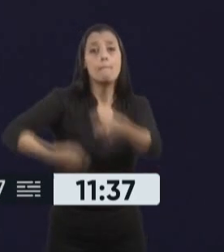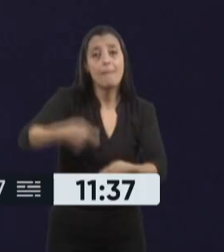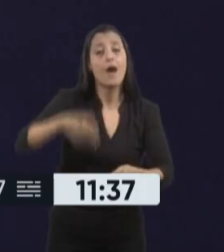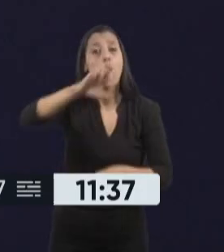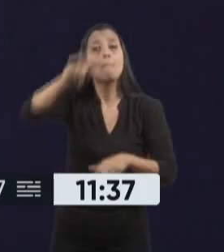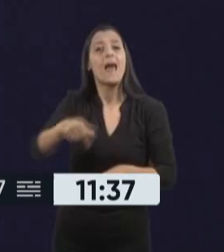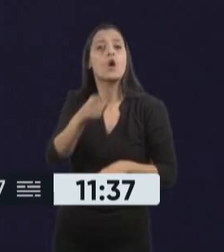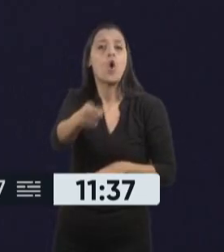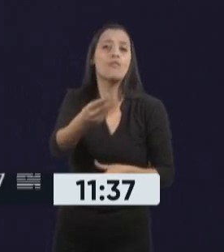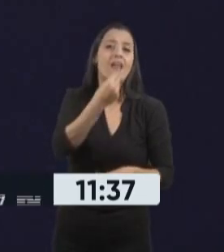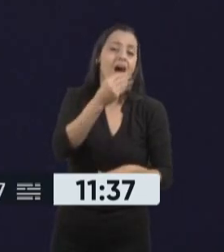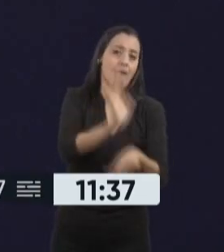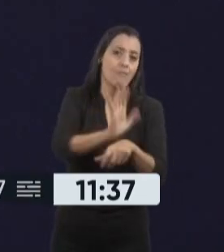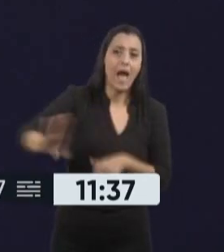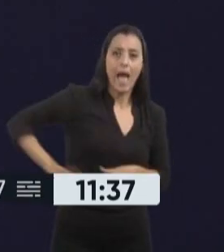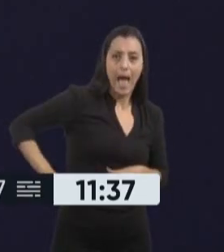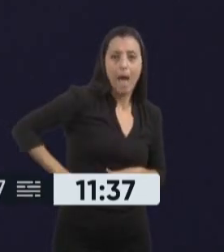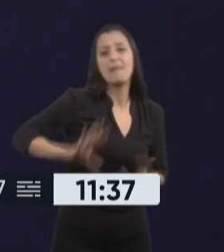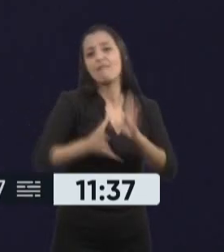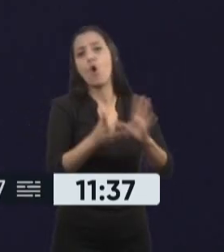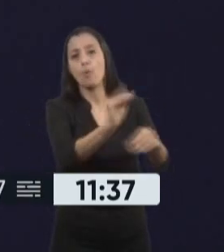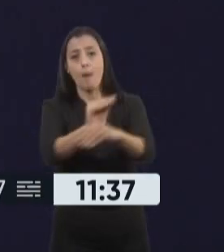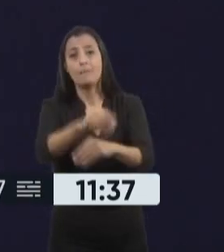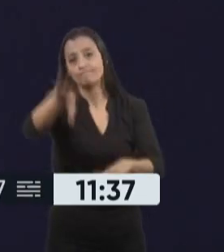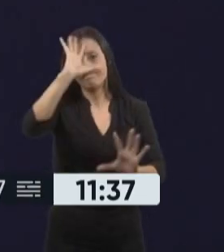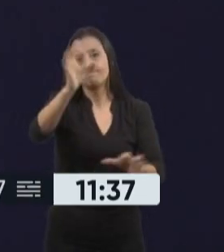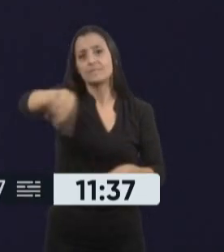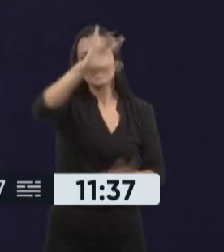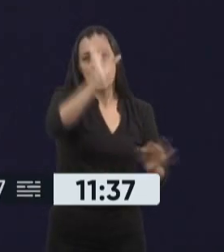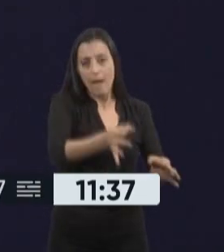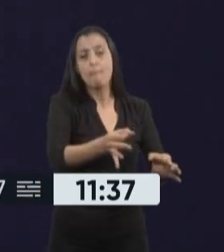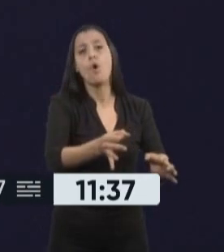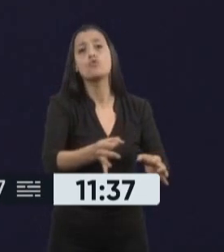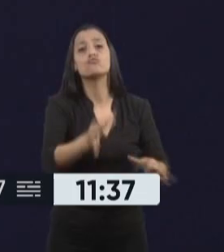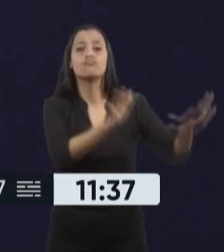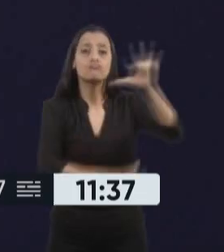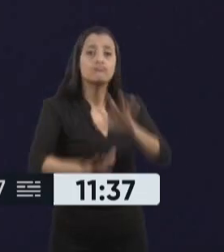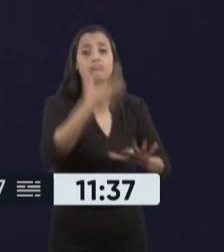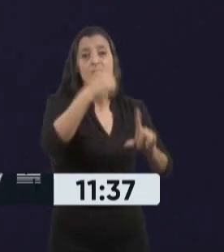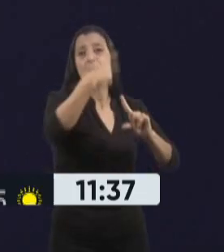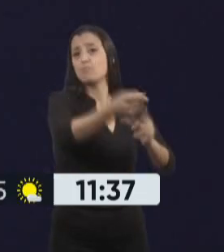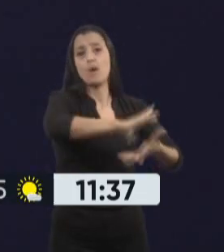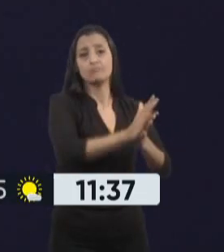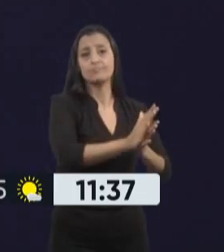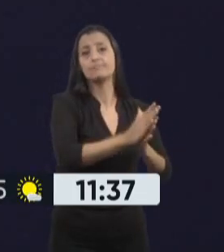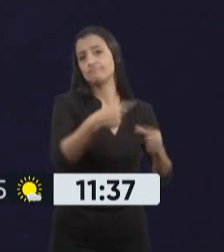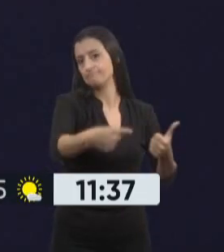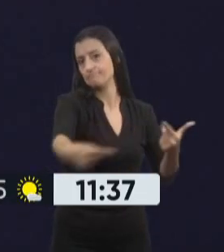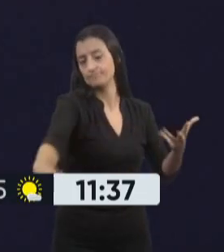contra el hambre. Recordarán después la conformación de la Mesa del Hambre, su disolución posterior, etc.